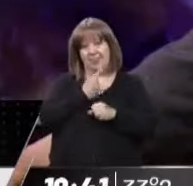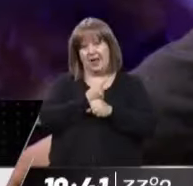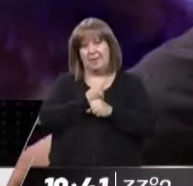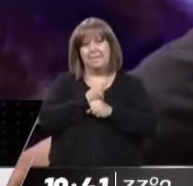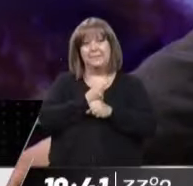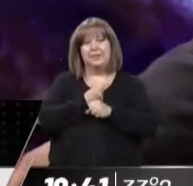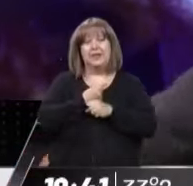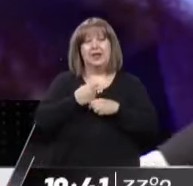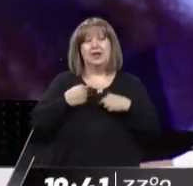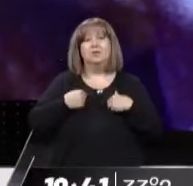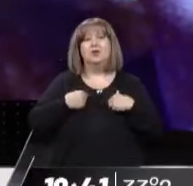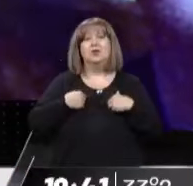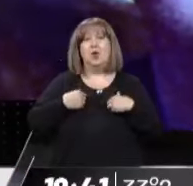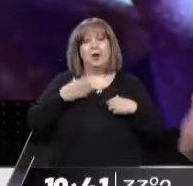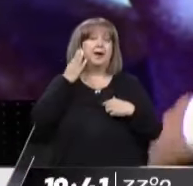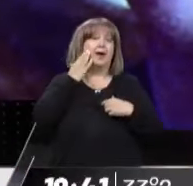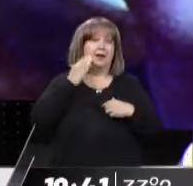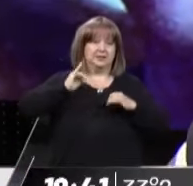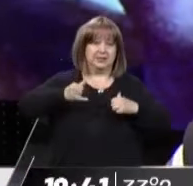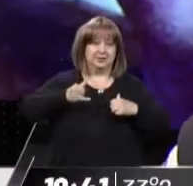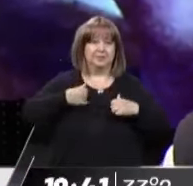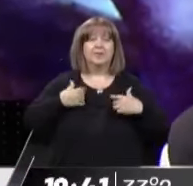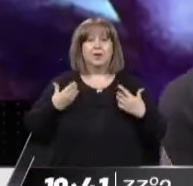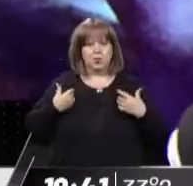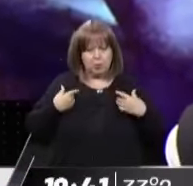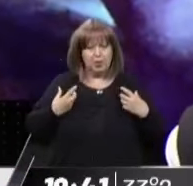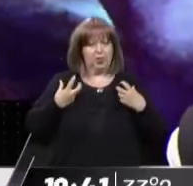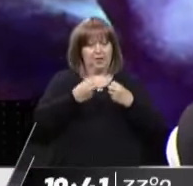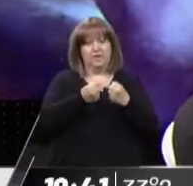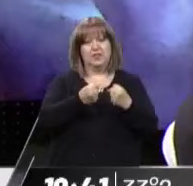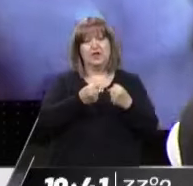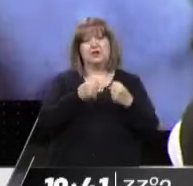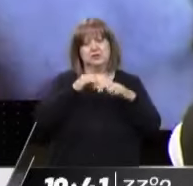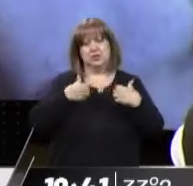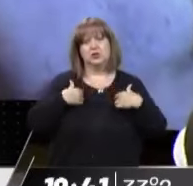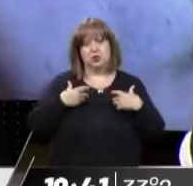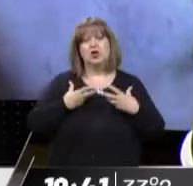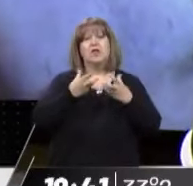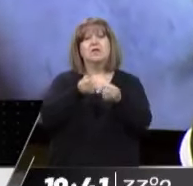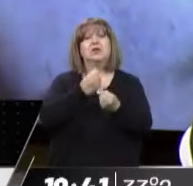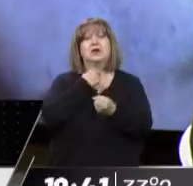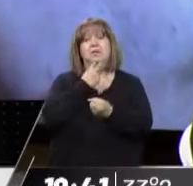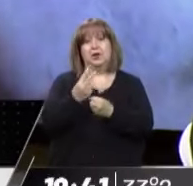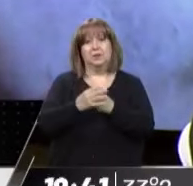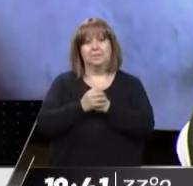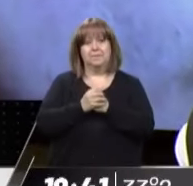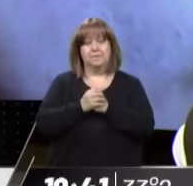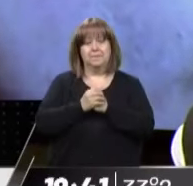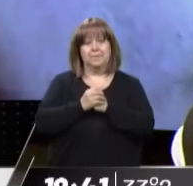Porque tengo que salir y defenderlo. Él tiene la posibilidad de defenderse. Sí, seguro. Su hijo